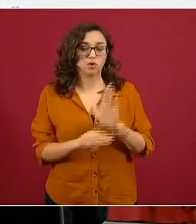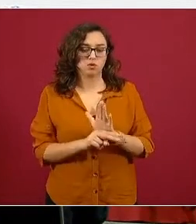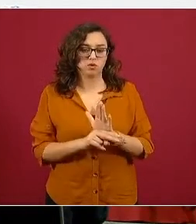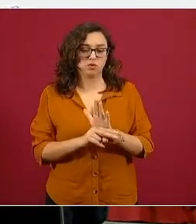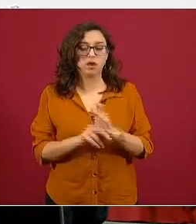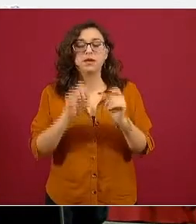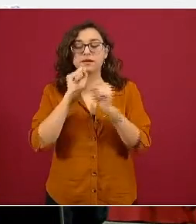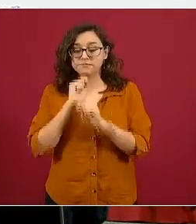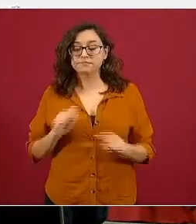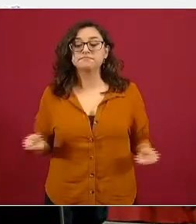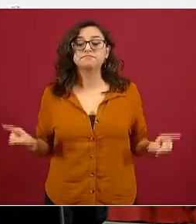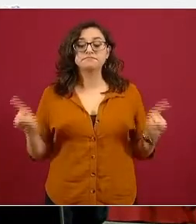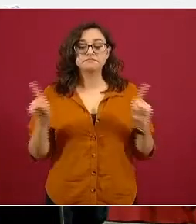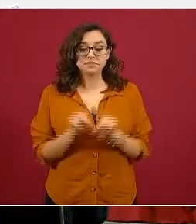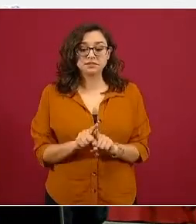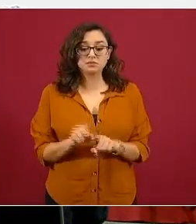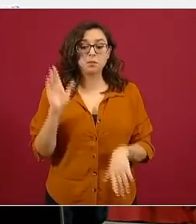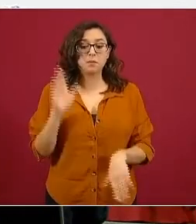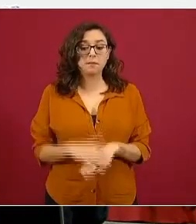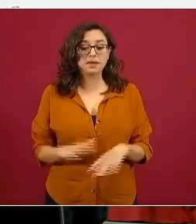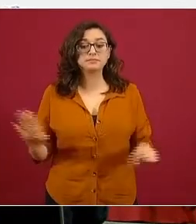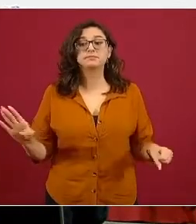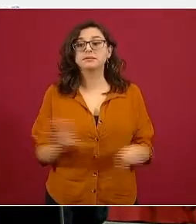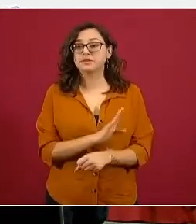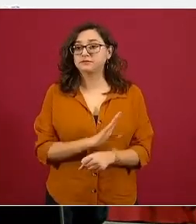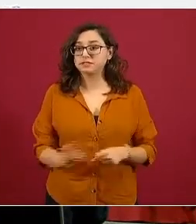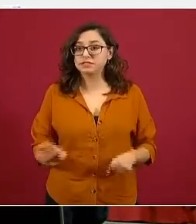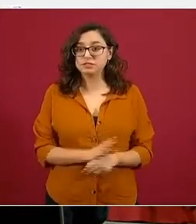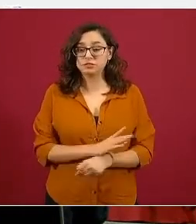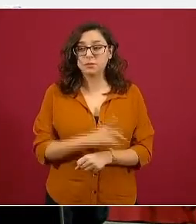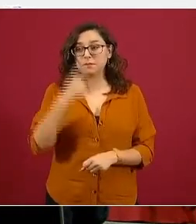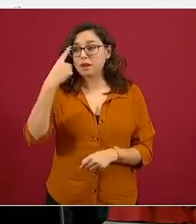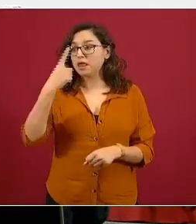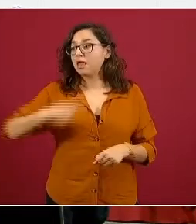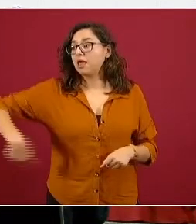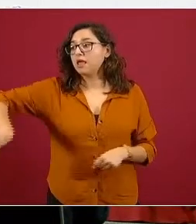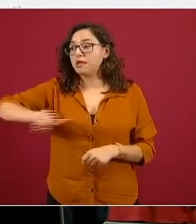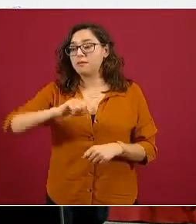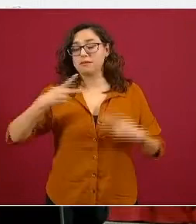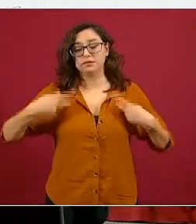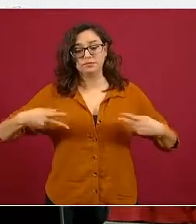así como llevar beneficios a las familias mexicanas.